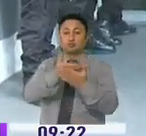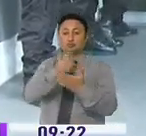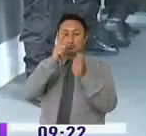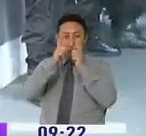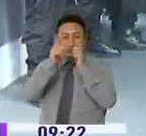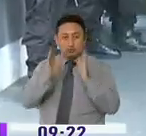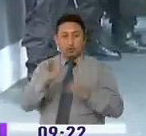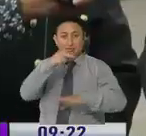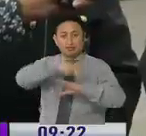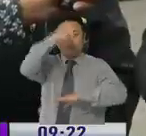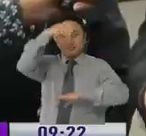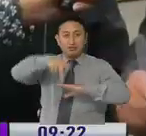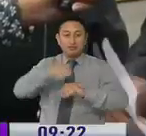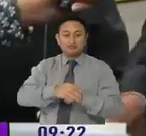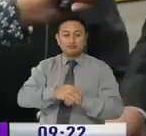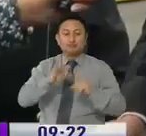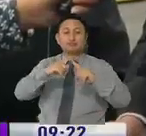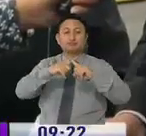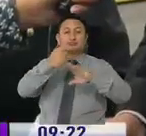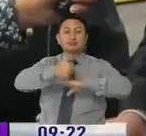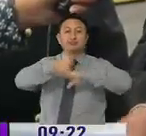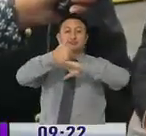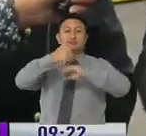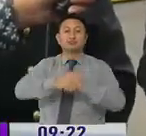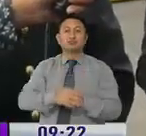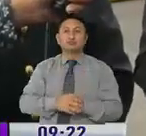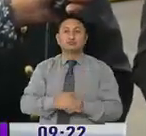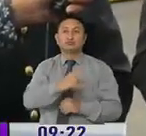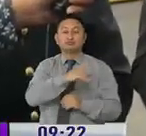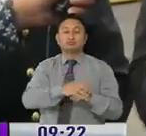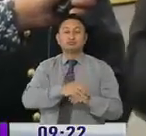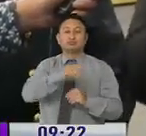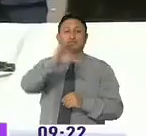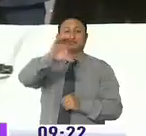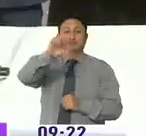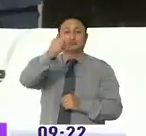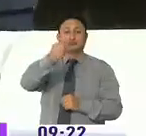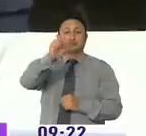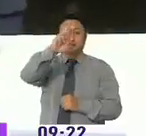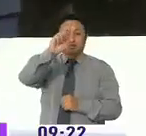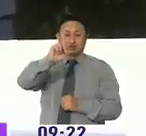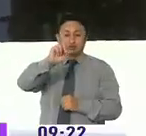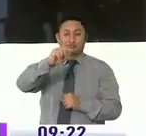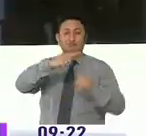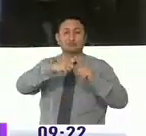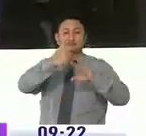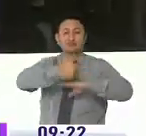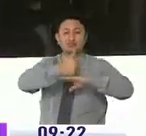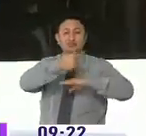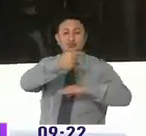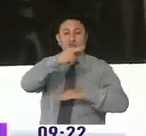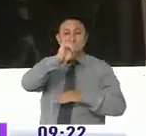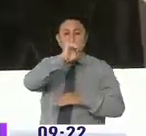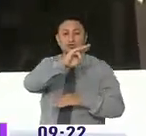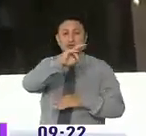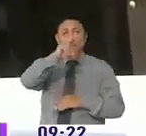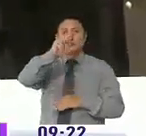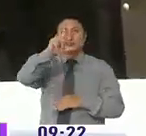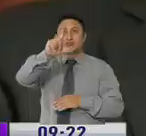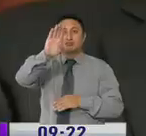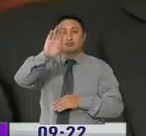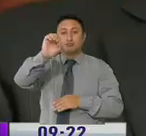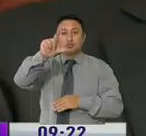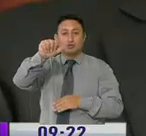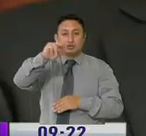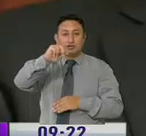Fiscalía de Pichincha el excomandante del ejército ecuatoriano Luis Castro, el excomandante del GIR Lenín Bolaños y